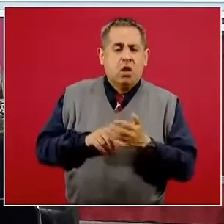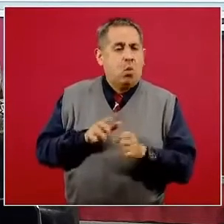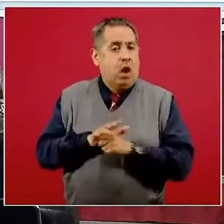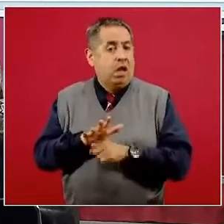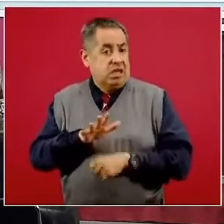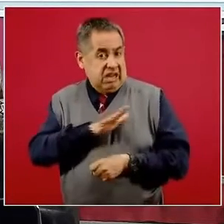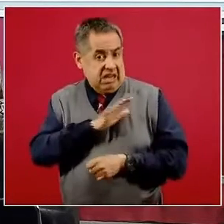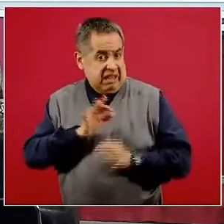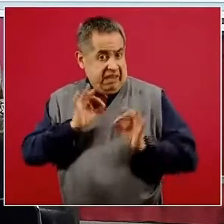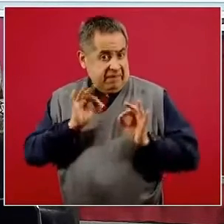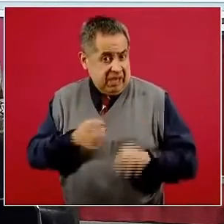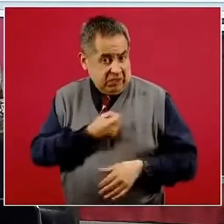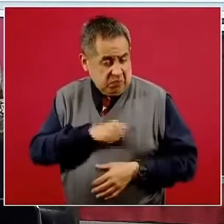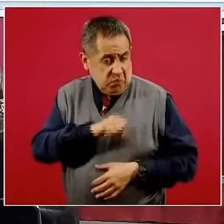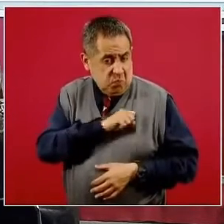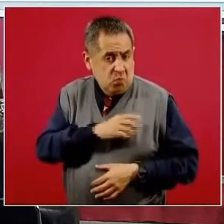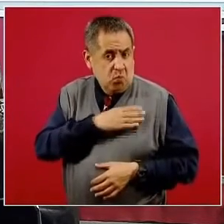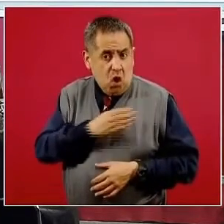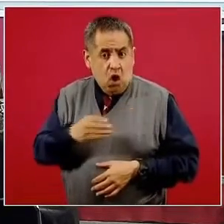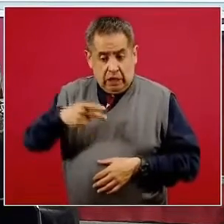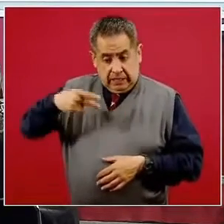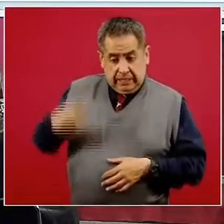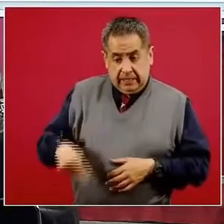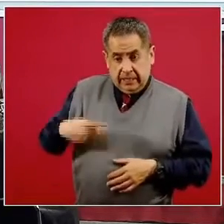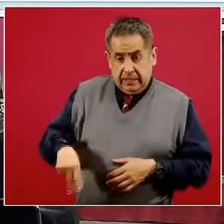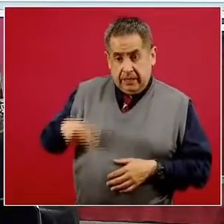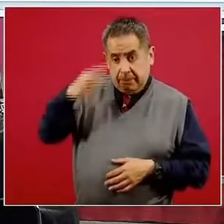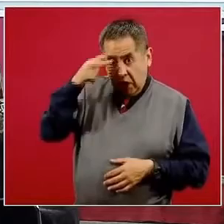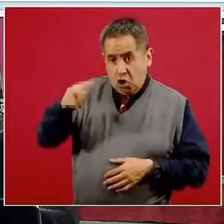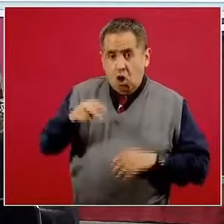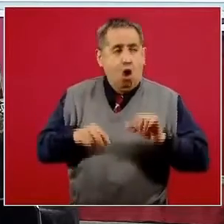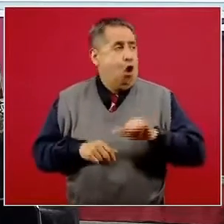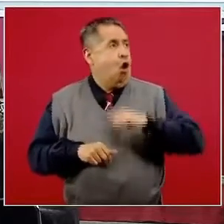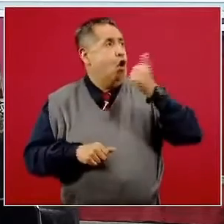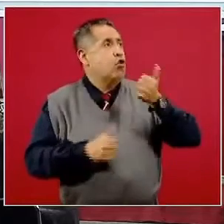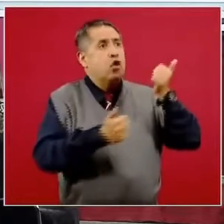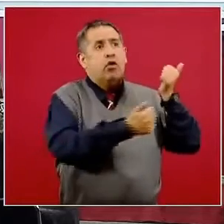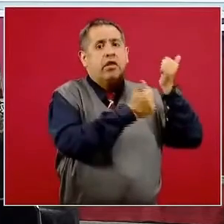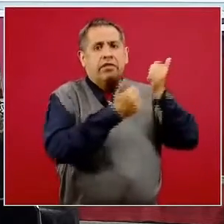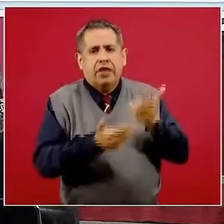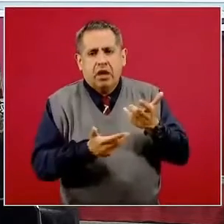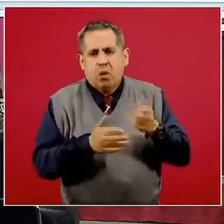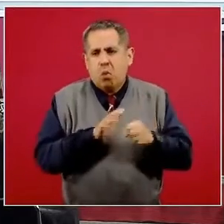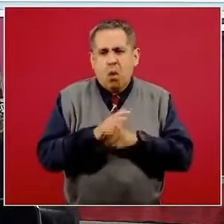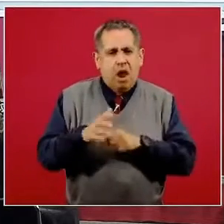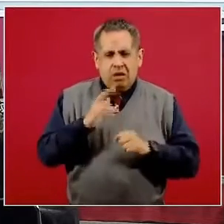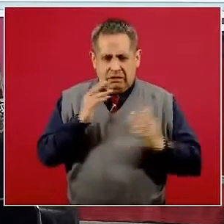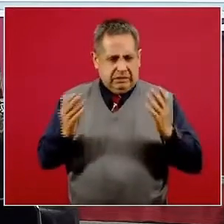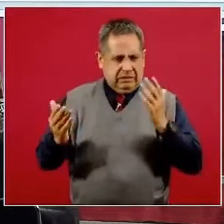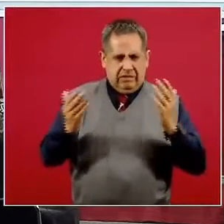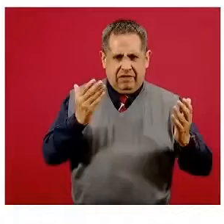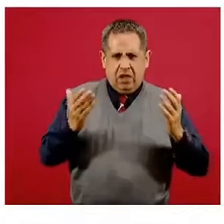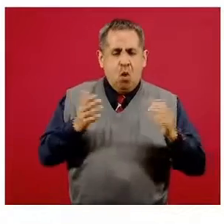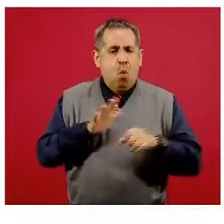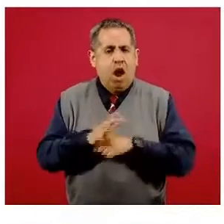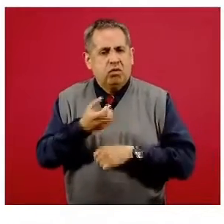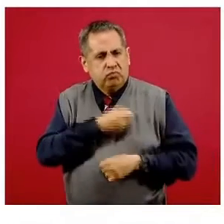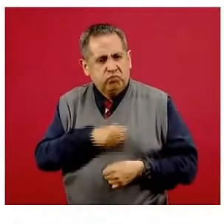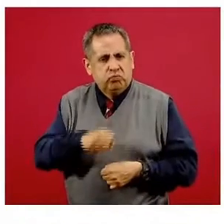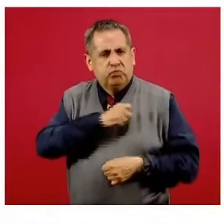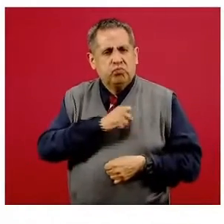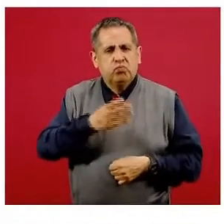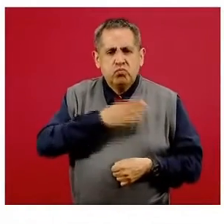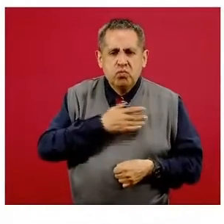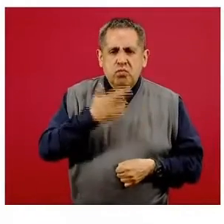calidad nutritiva del maíz nativo en comparación al maíz industrializado, analizando las diferencias nutritivas